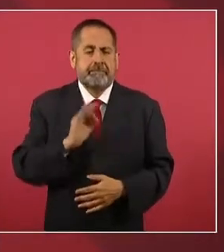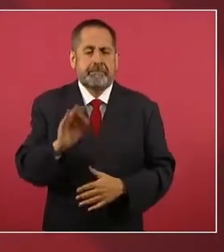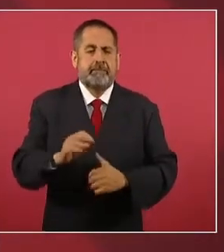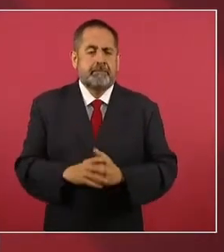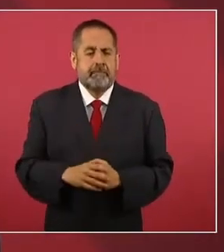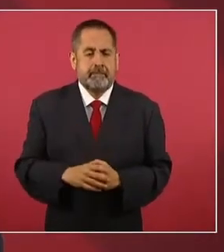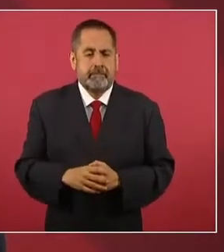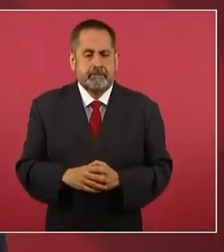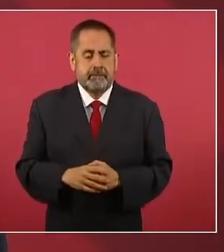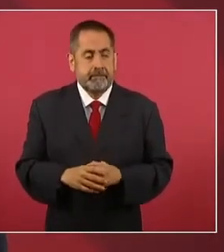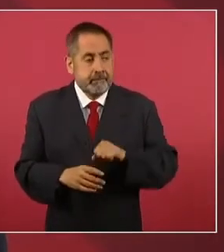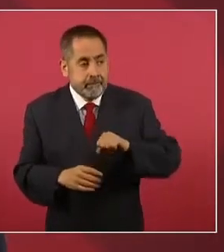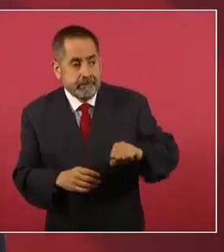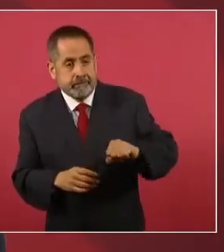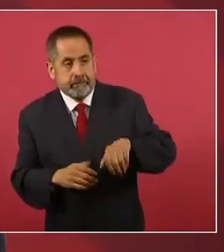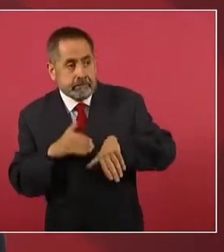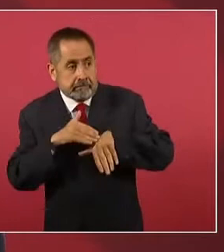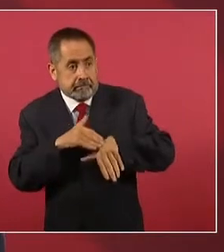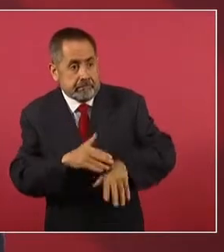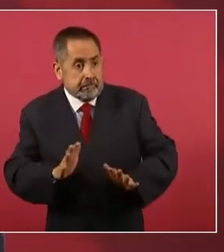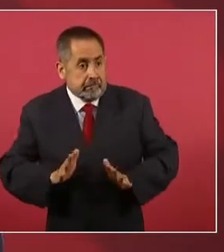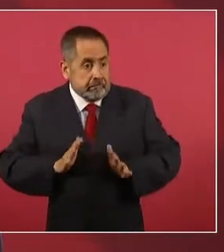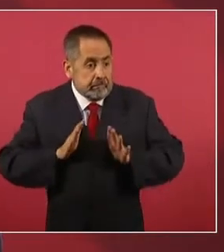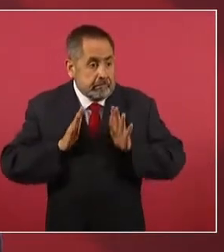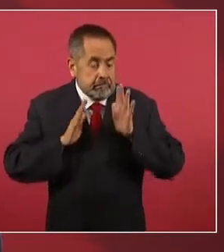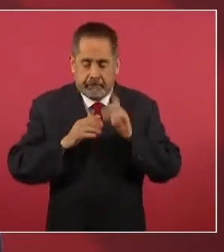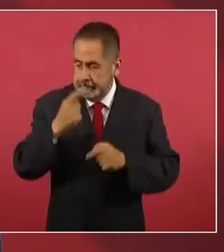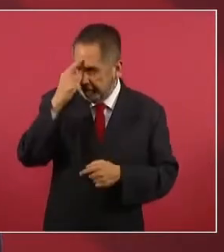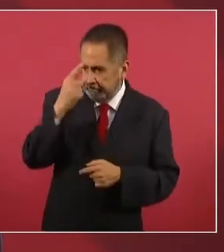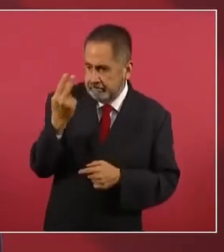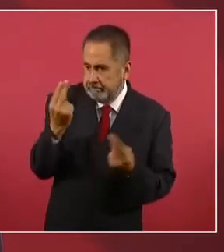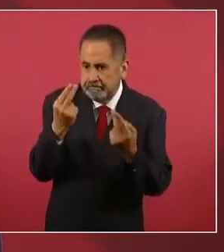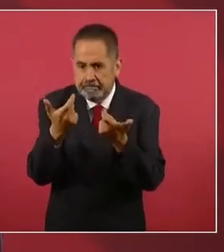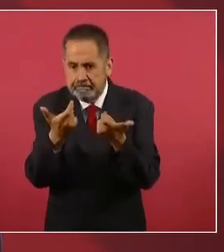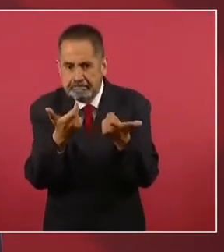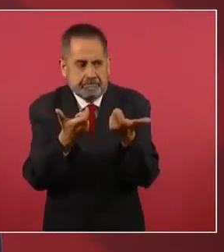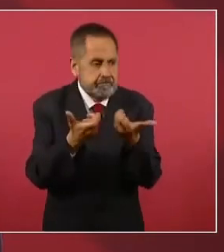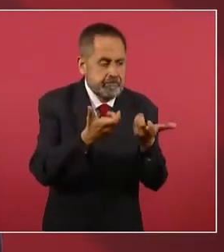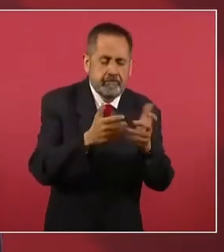y no dejarse llevar por lo material.